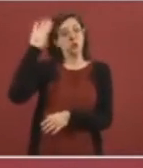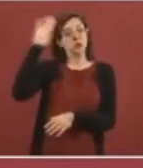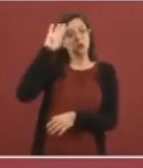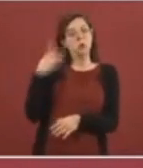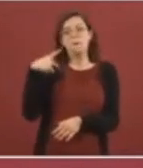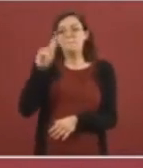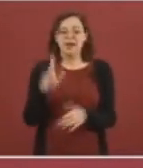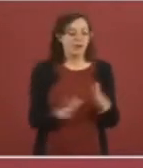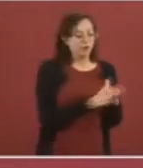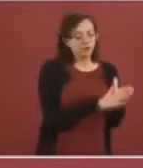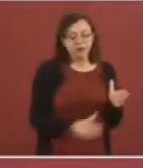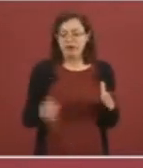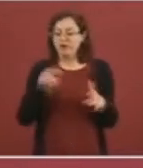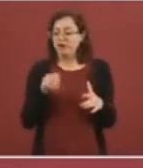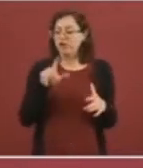Que me digan